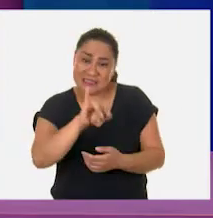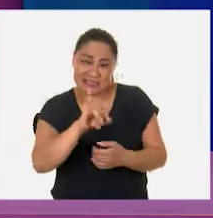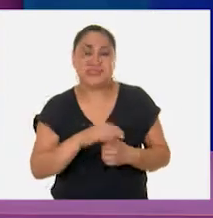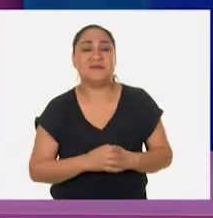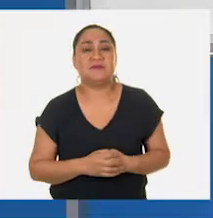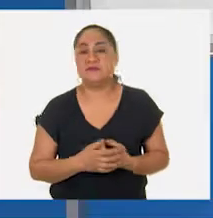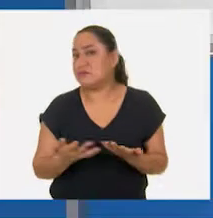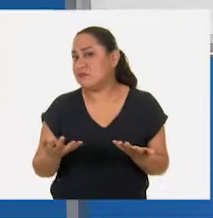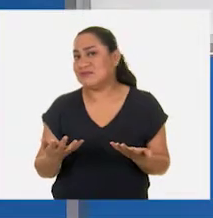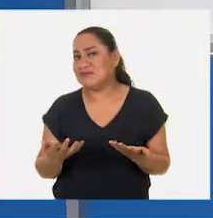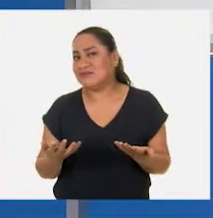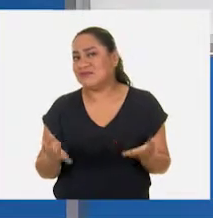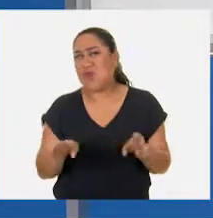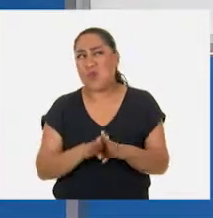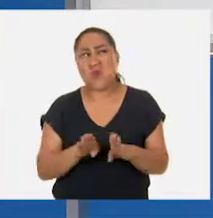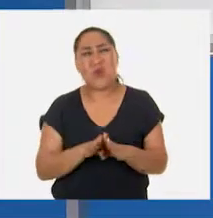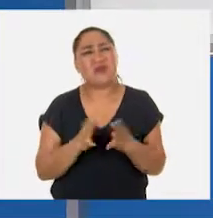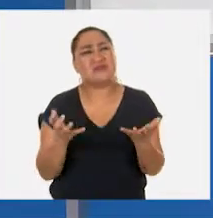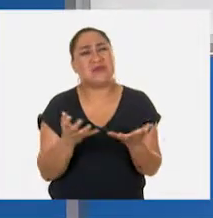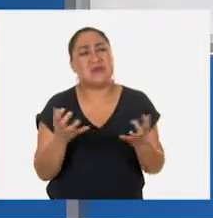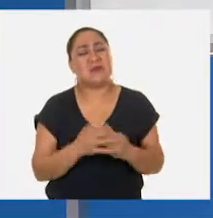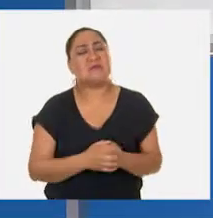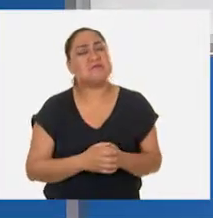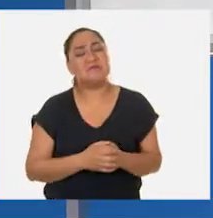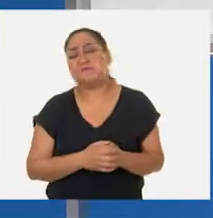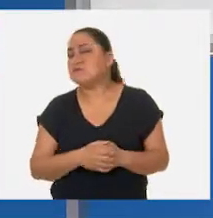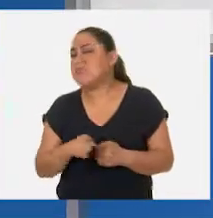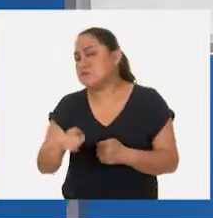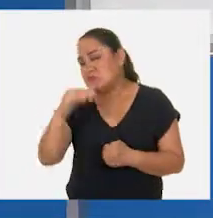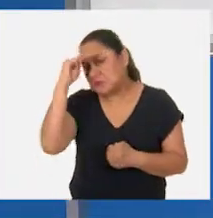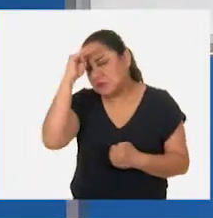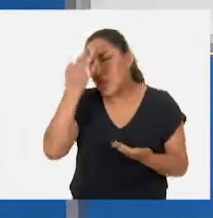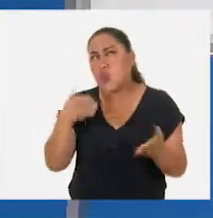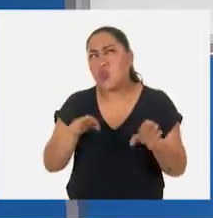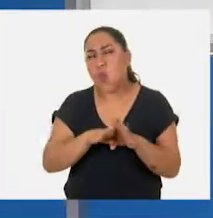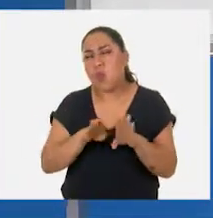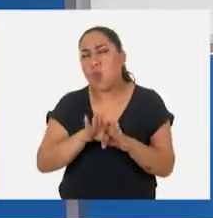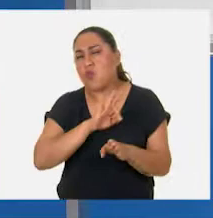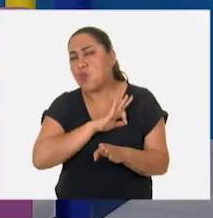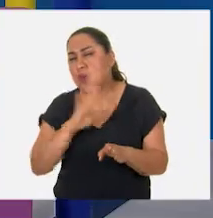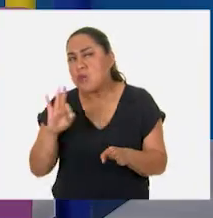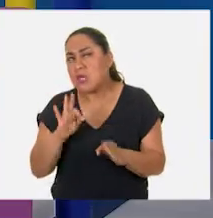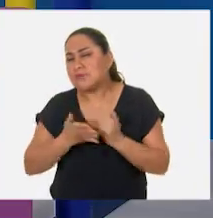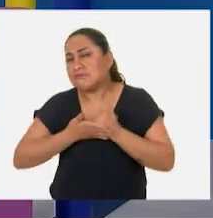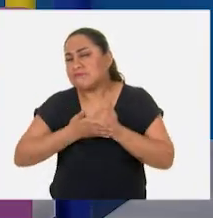hacemos? ¿Y cómo crees tú que podríamos empezar a solucionarlo, Ale?